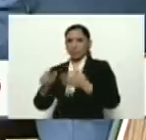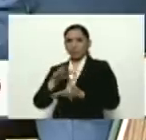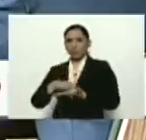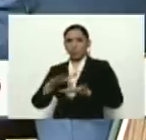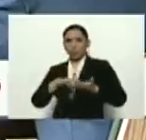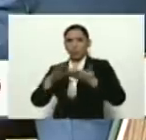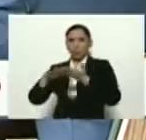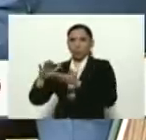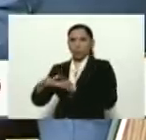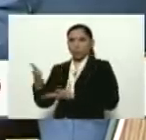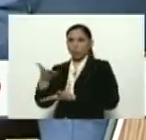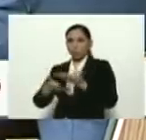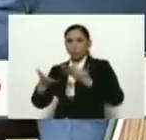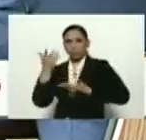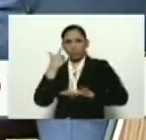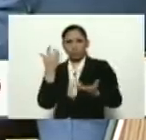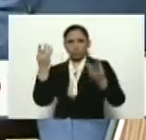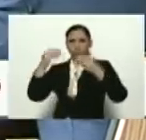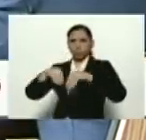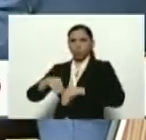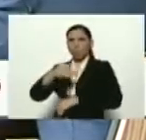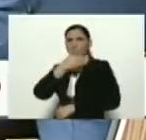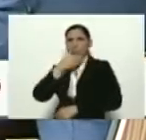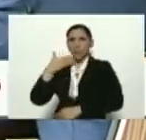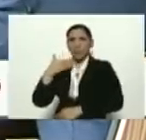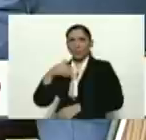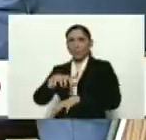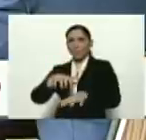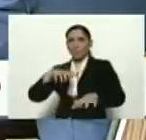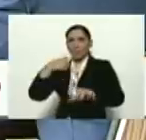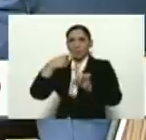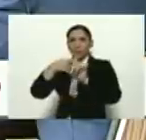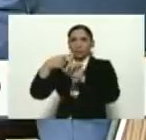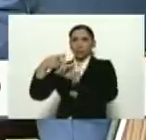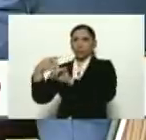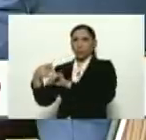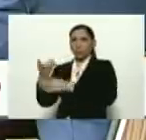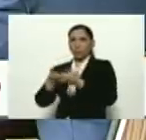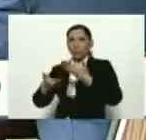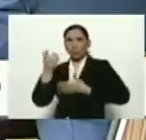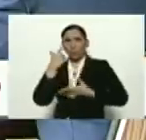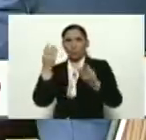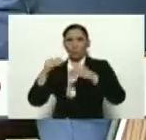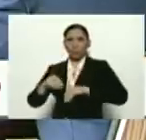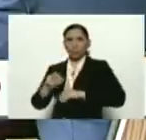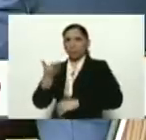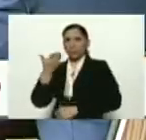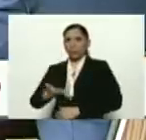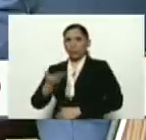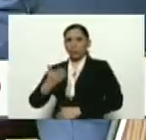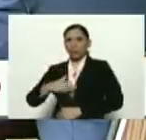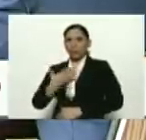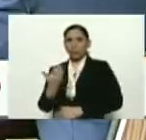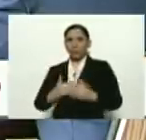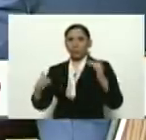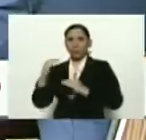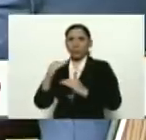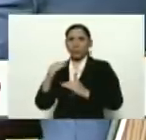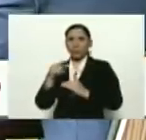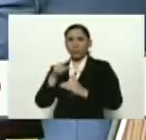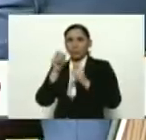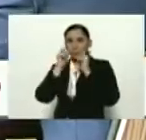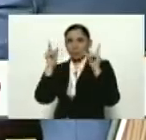Un multilateralismo mejorado, mayor cooperación, que son claves para poder superar este